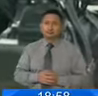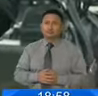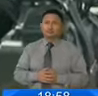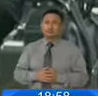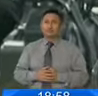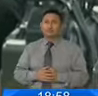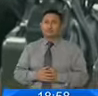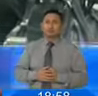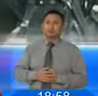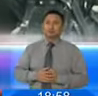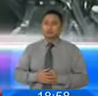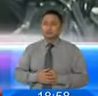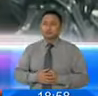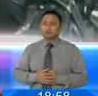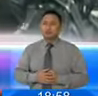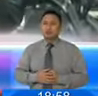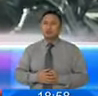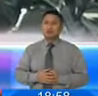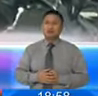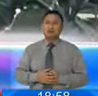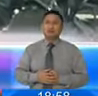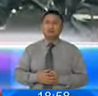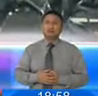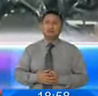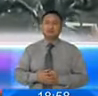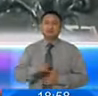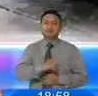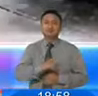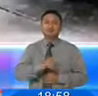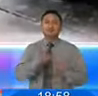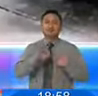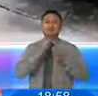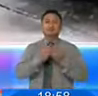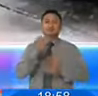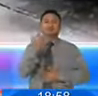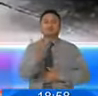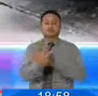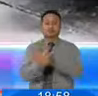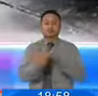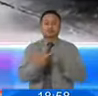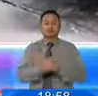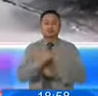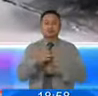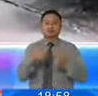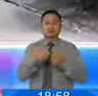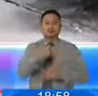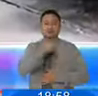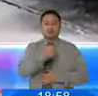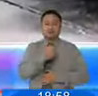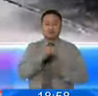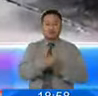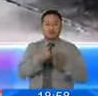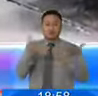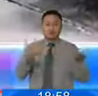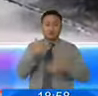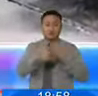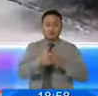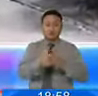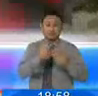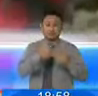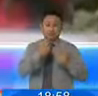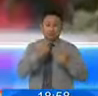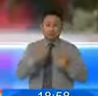a partir del próximo lunes los familiares de javier paulí efraín equipo periodístico del comercio que fue secuestrado y posteriormente asesinado